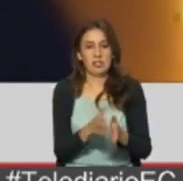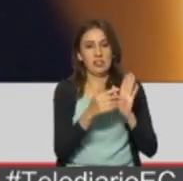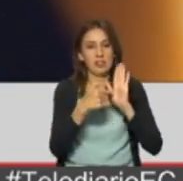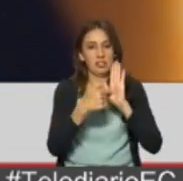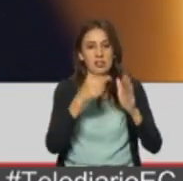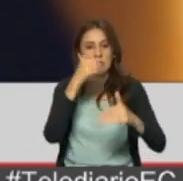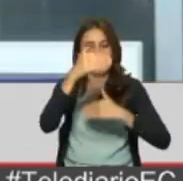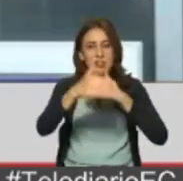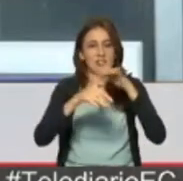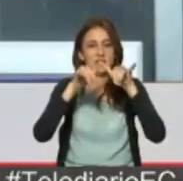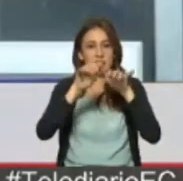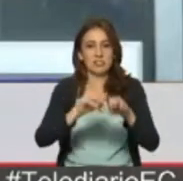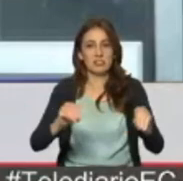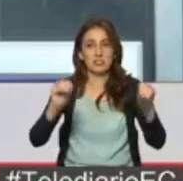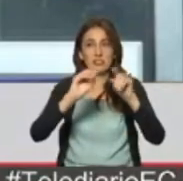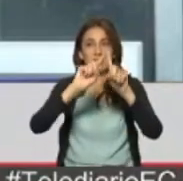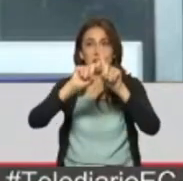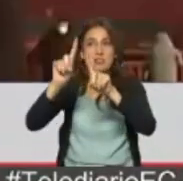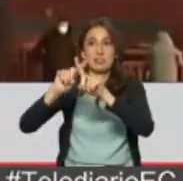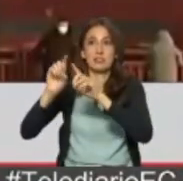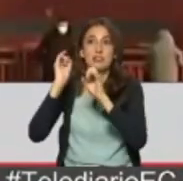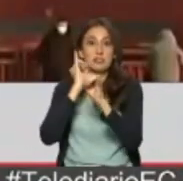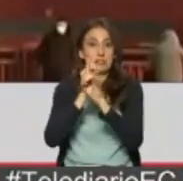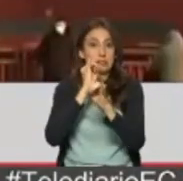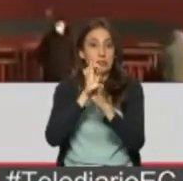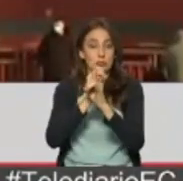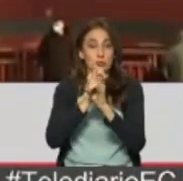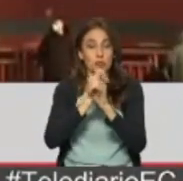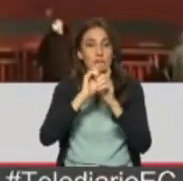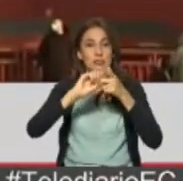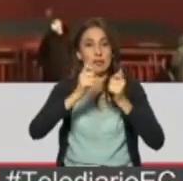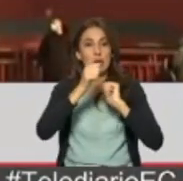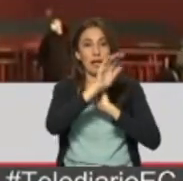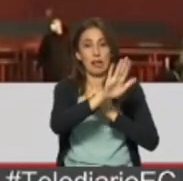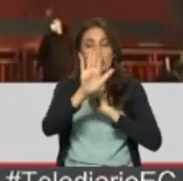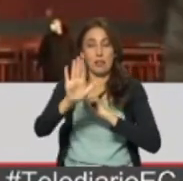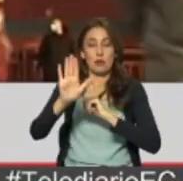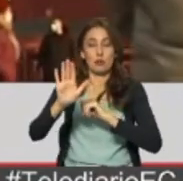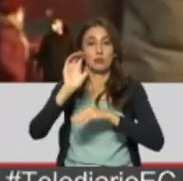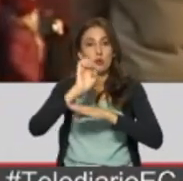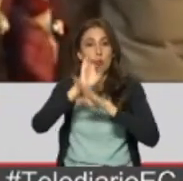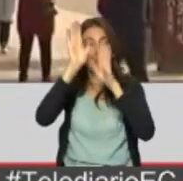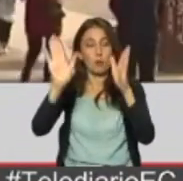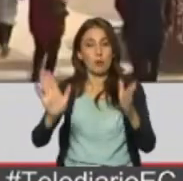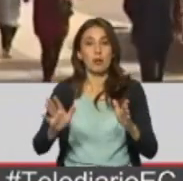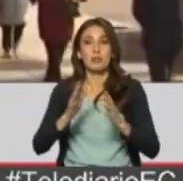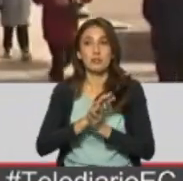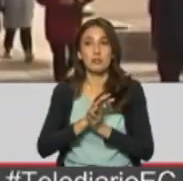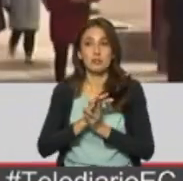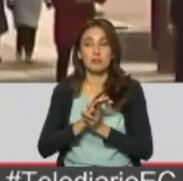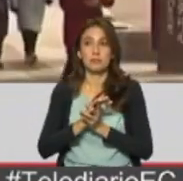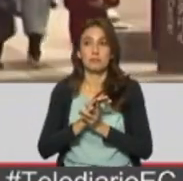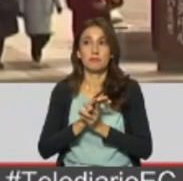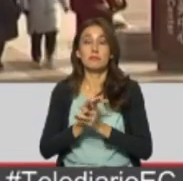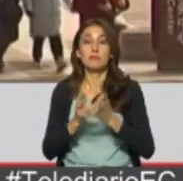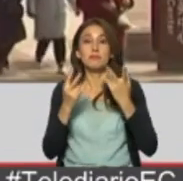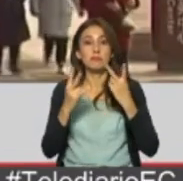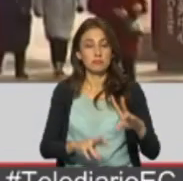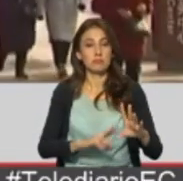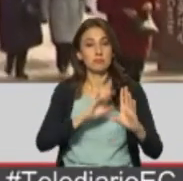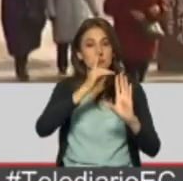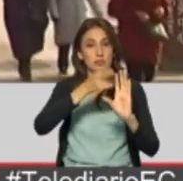se contactó a su vez con las instituciones del sector público ecuatoriano que están directamente involucradas con este sector para realizar una